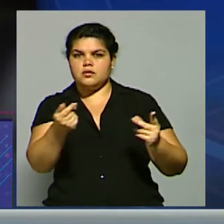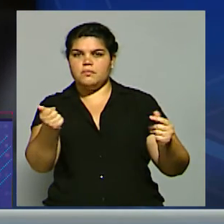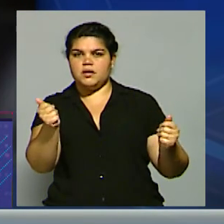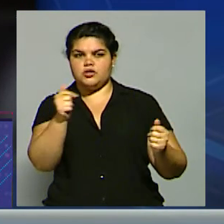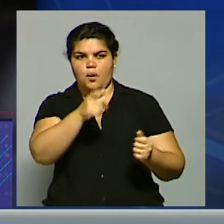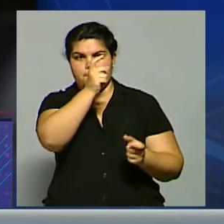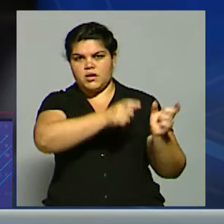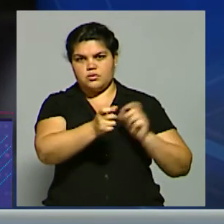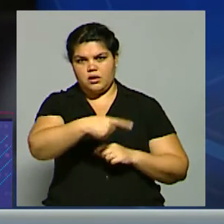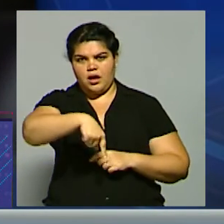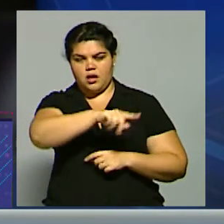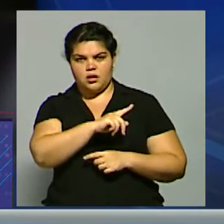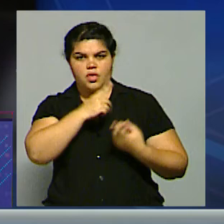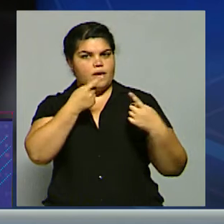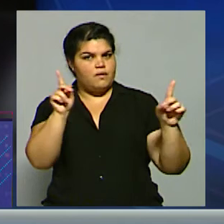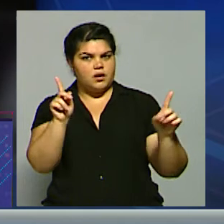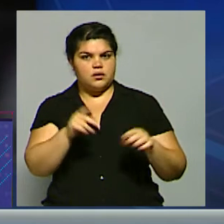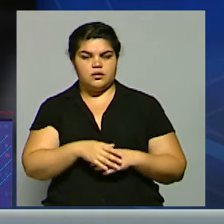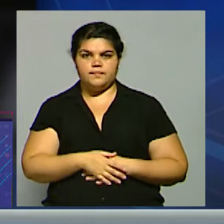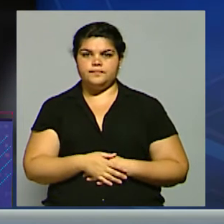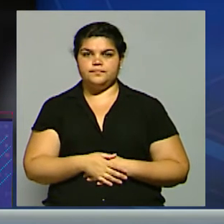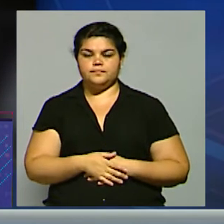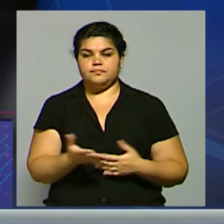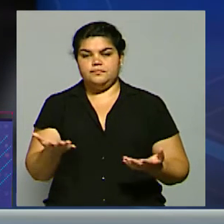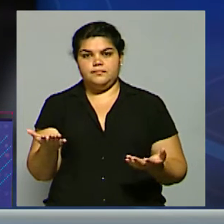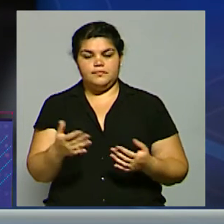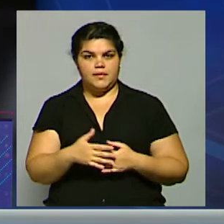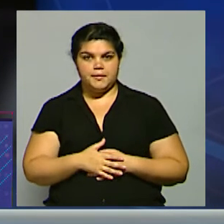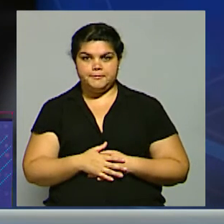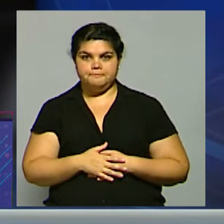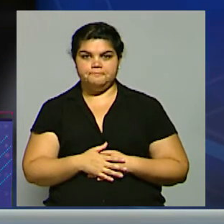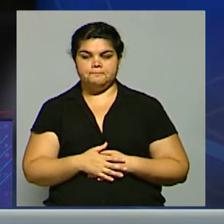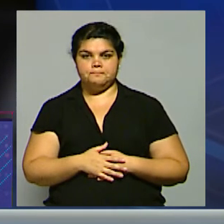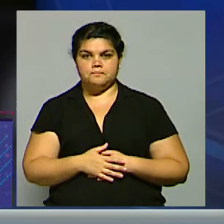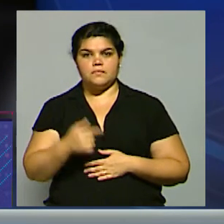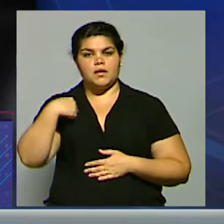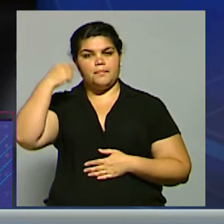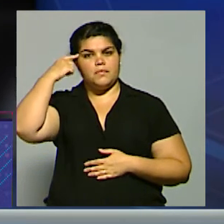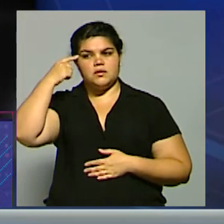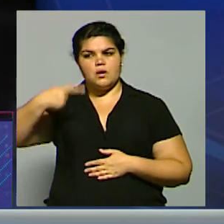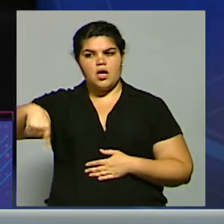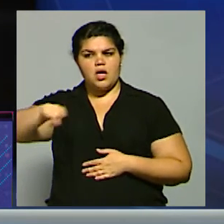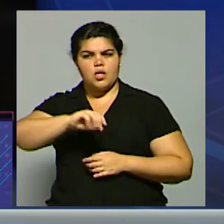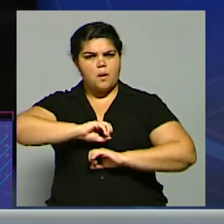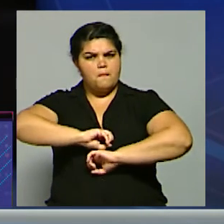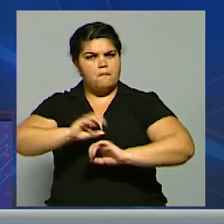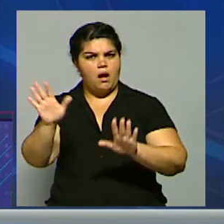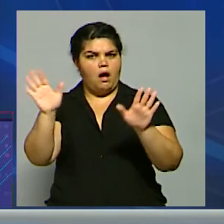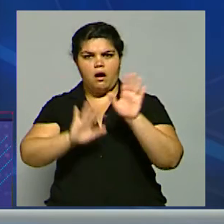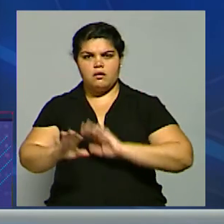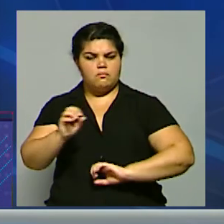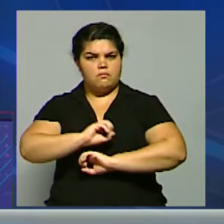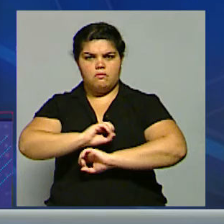estas personas. Así que, nada, me parece que esta gente fue muy dañina, no solo por lo que